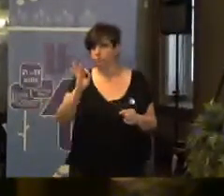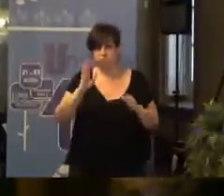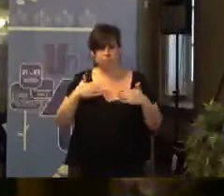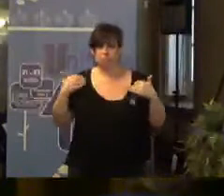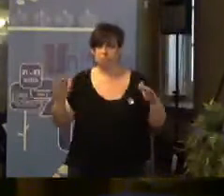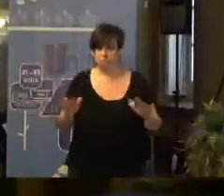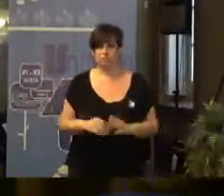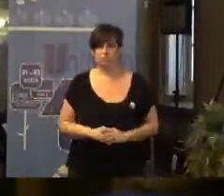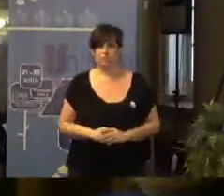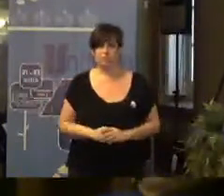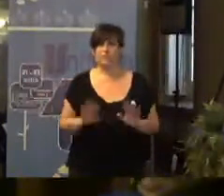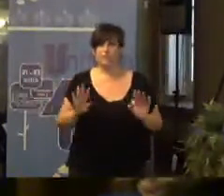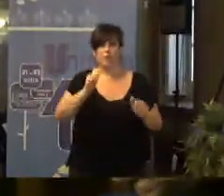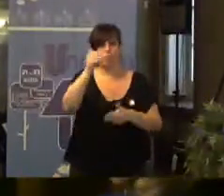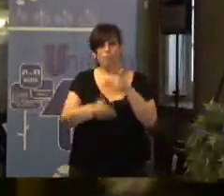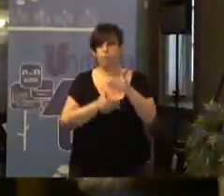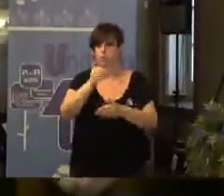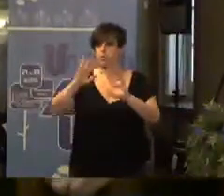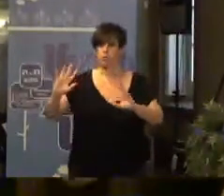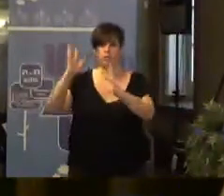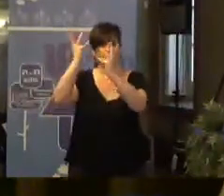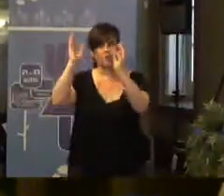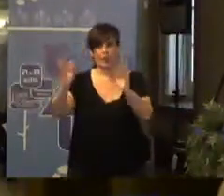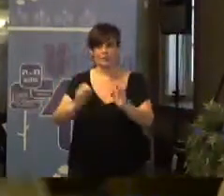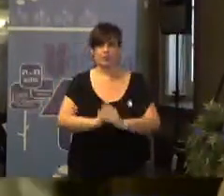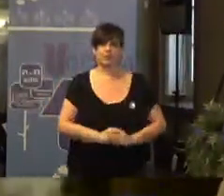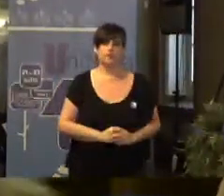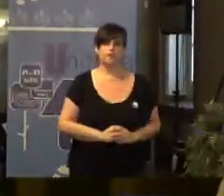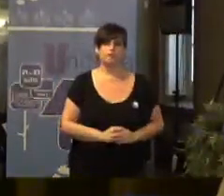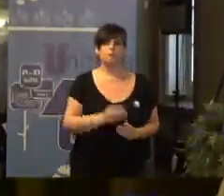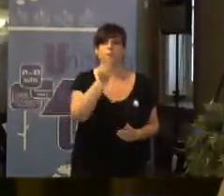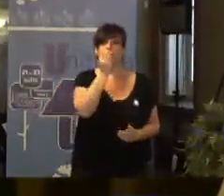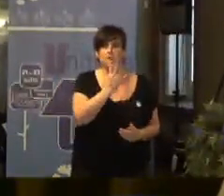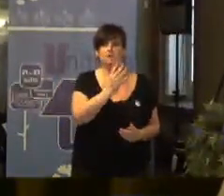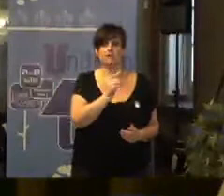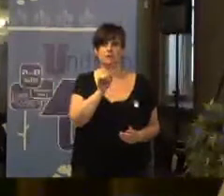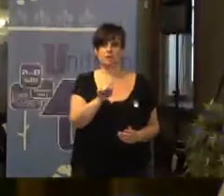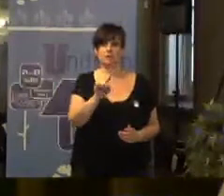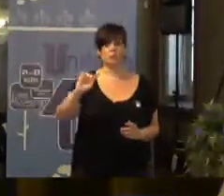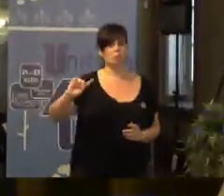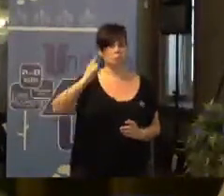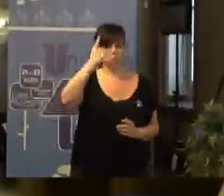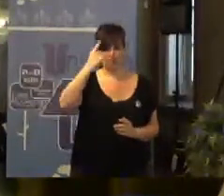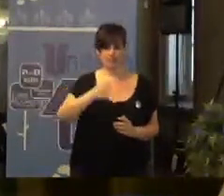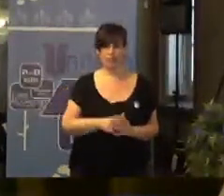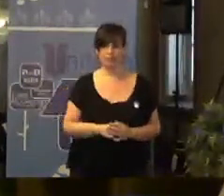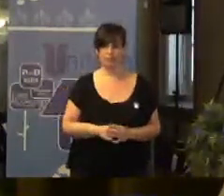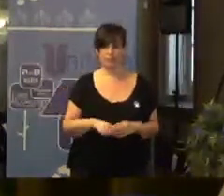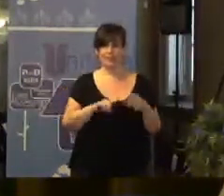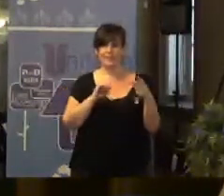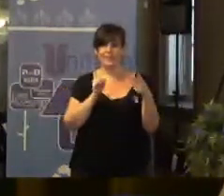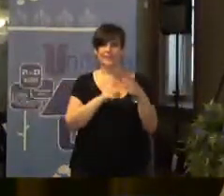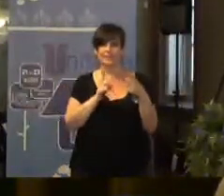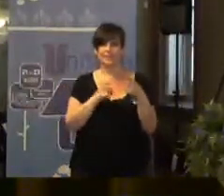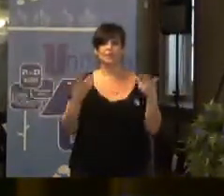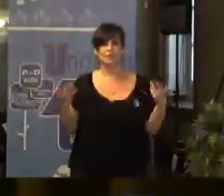revolucionario, un proceso de mutación en profundidade. Ben, ese é o primeiro postulado. O segundo postulado é